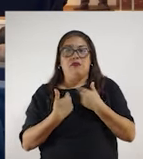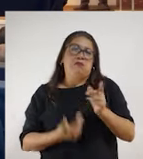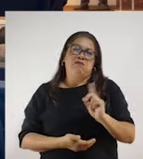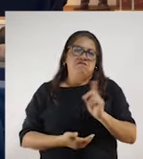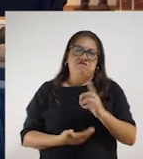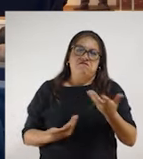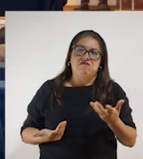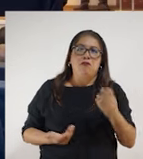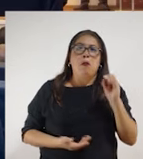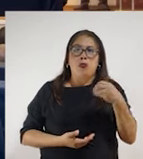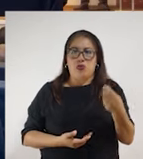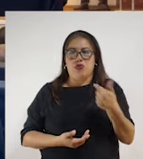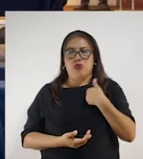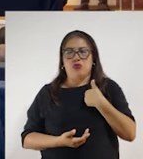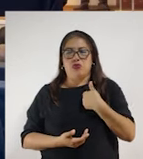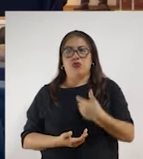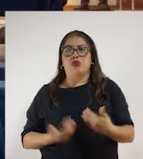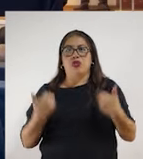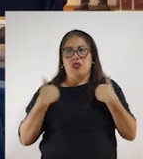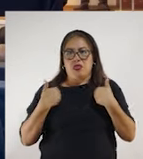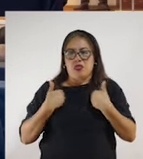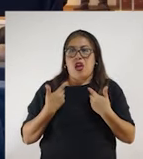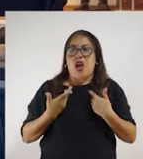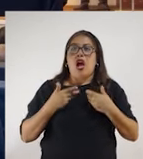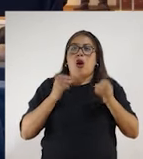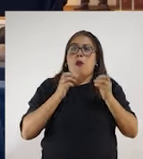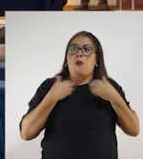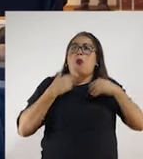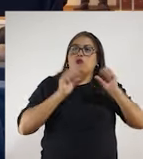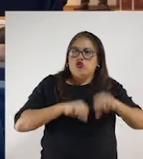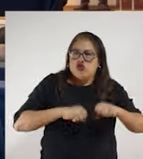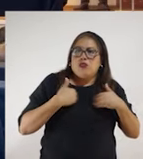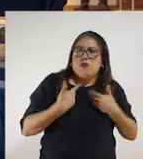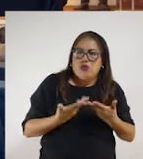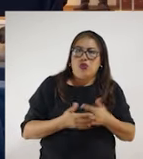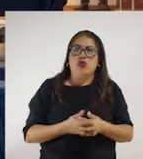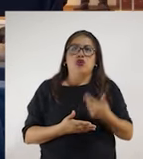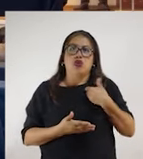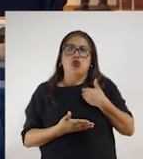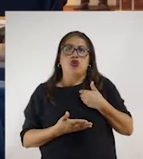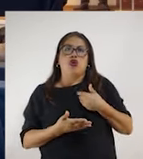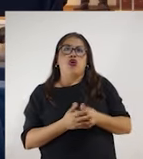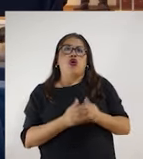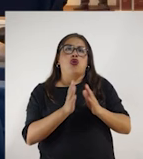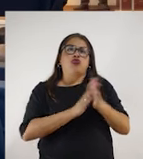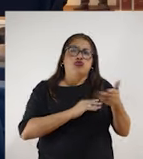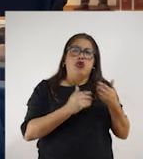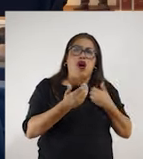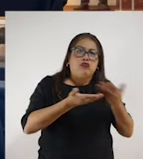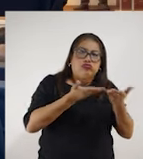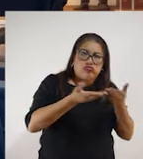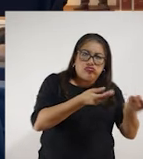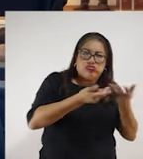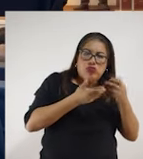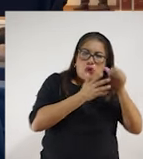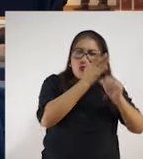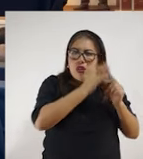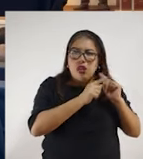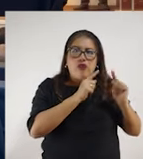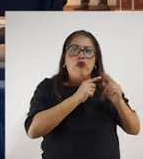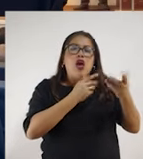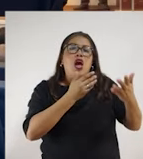qué? Porque he tenido la posibilidad de acceder a determinados servicios, de llevar un